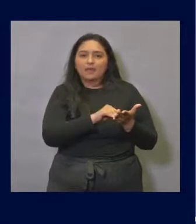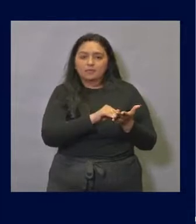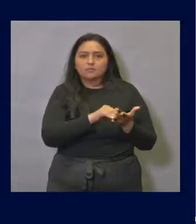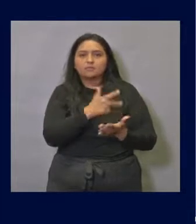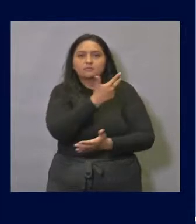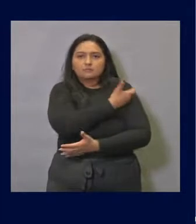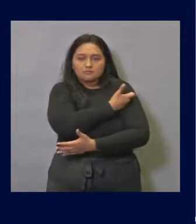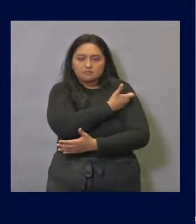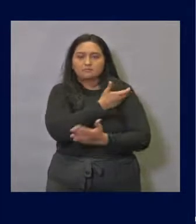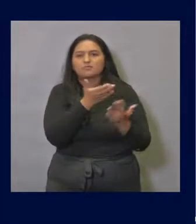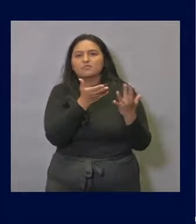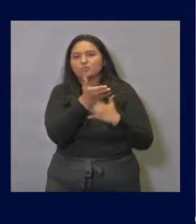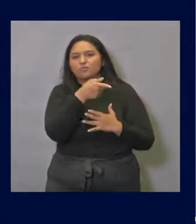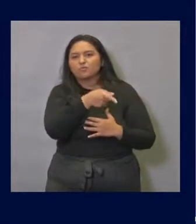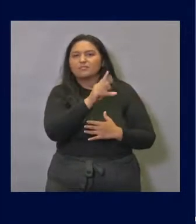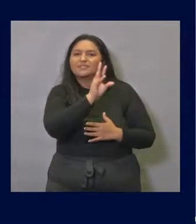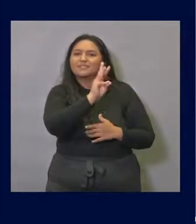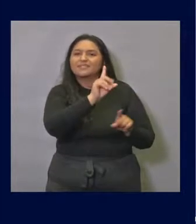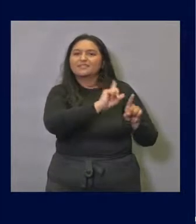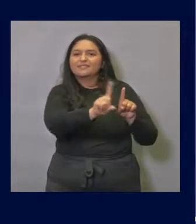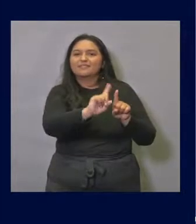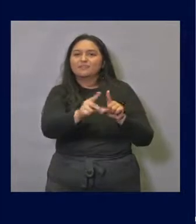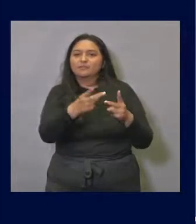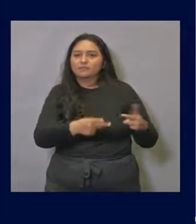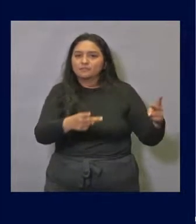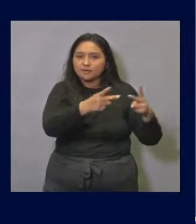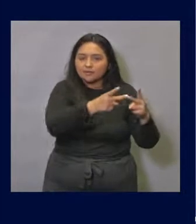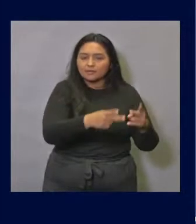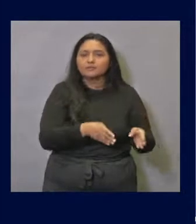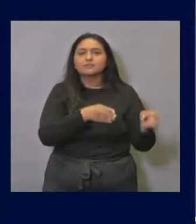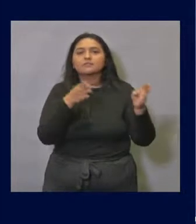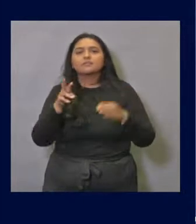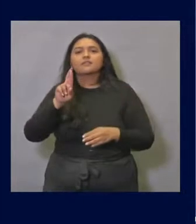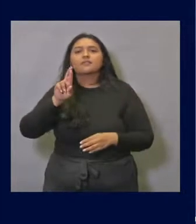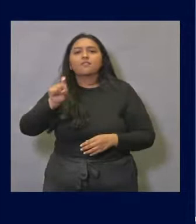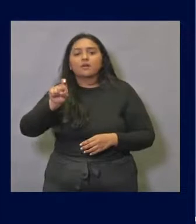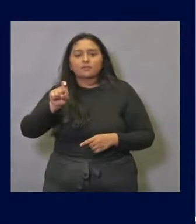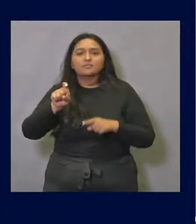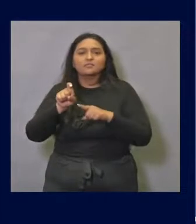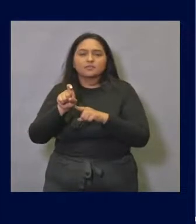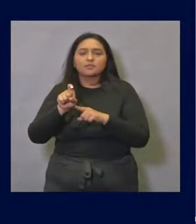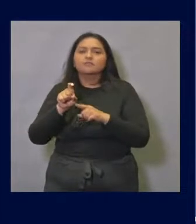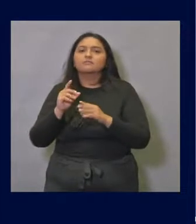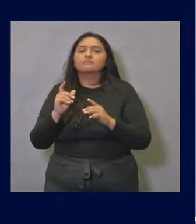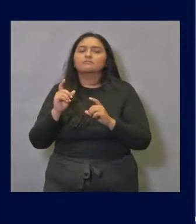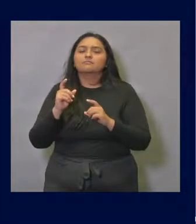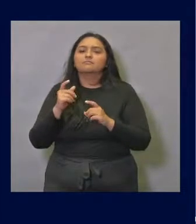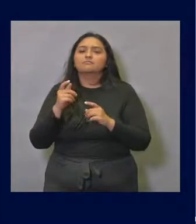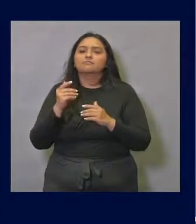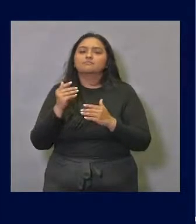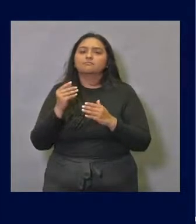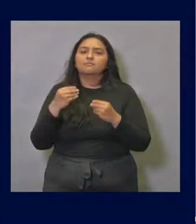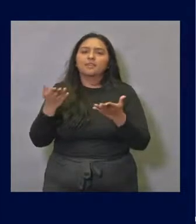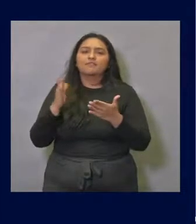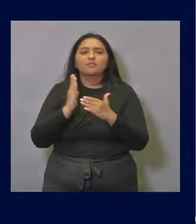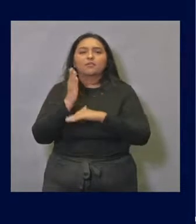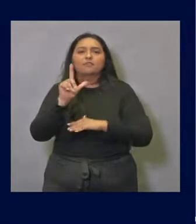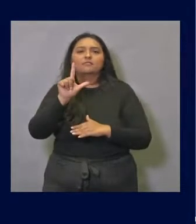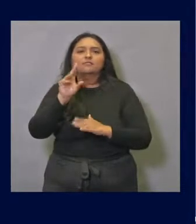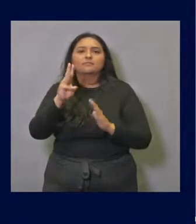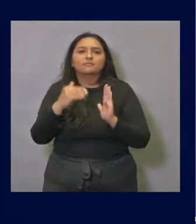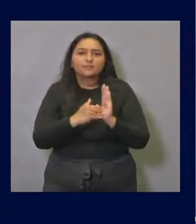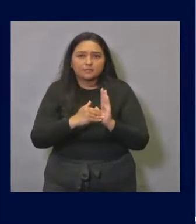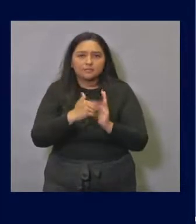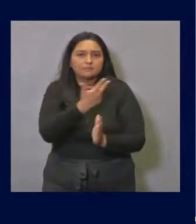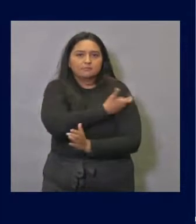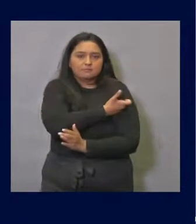de sus 6 centros de vacunación y las farmacias están administrando más de 26,000 dosis. Es importante